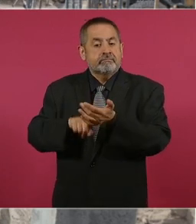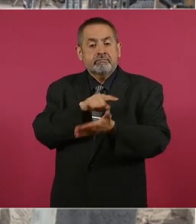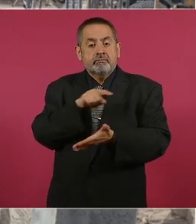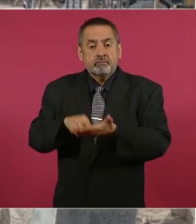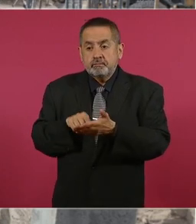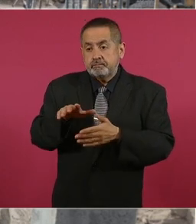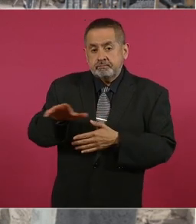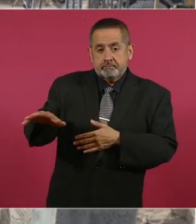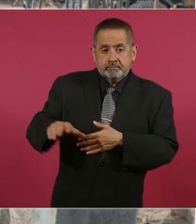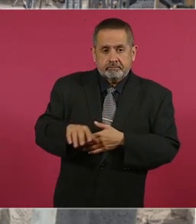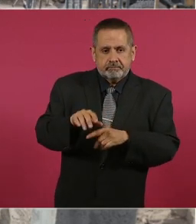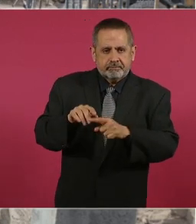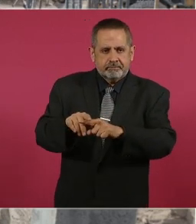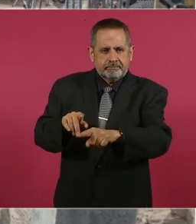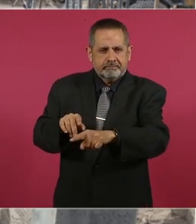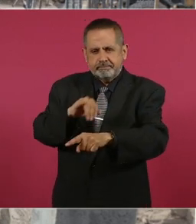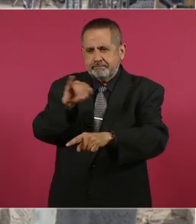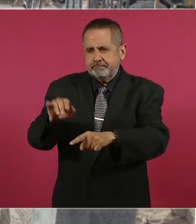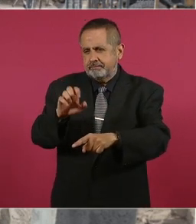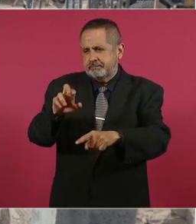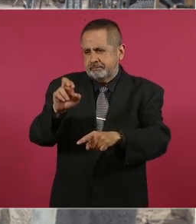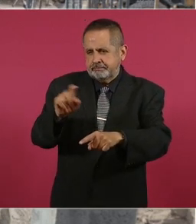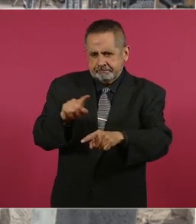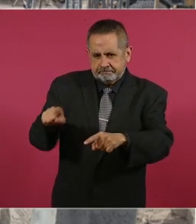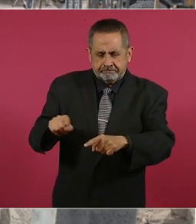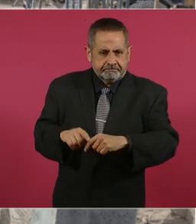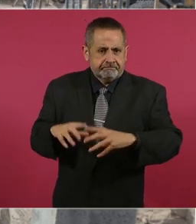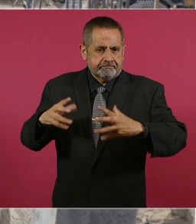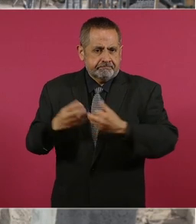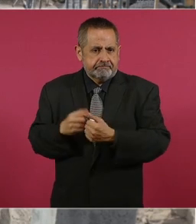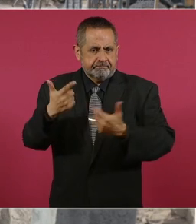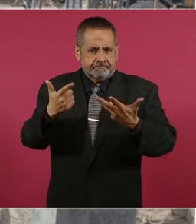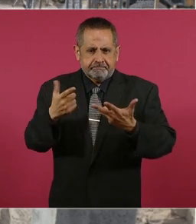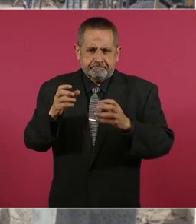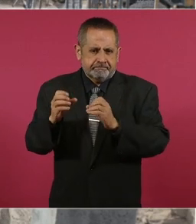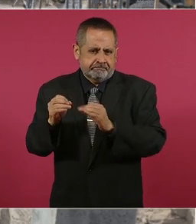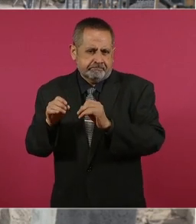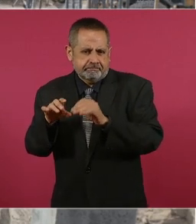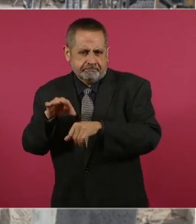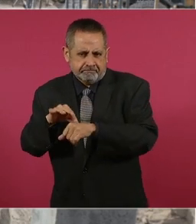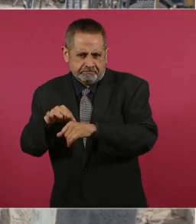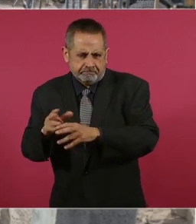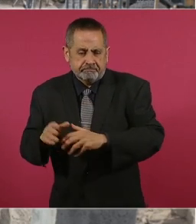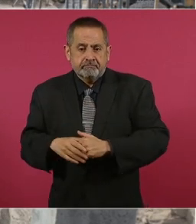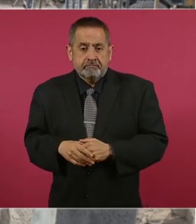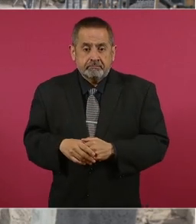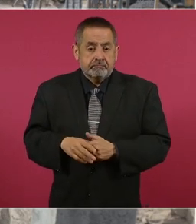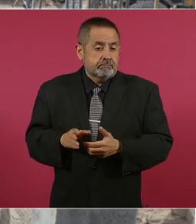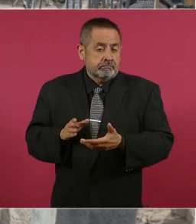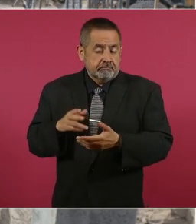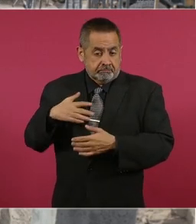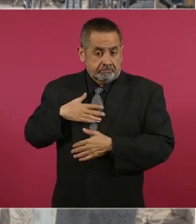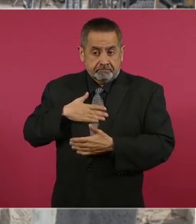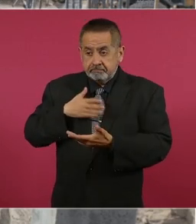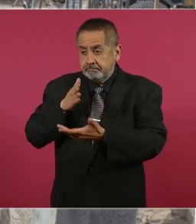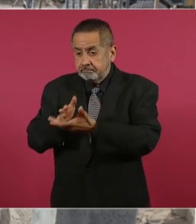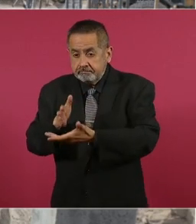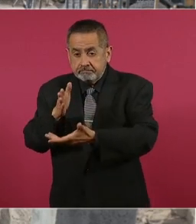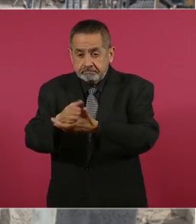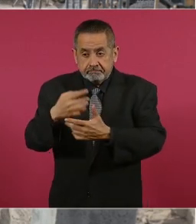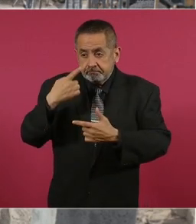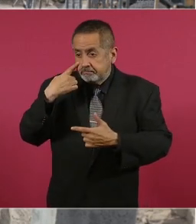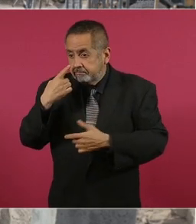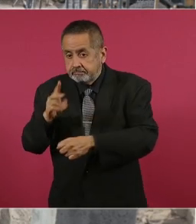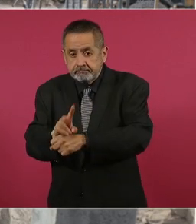con 7 consultorios. Todas estas obras son todo el tiempo visitadas por las integrantes de la